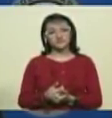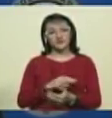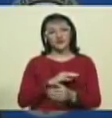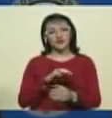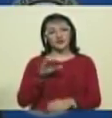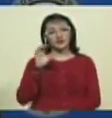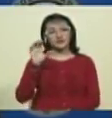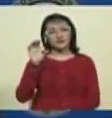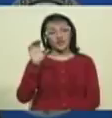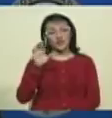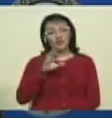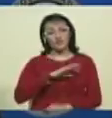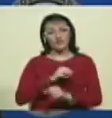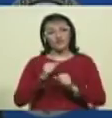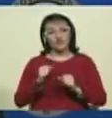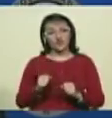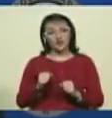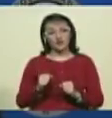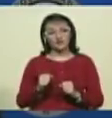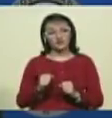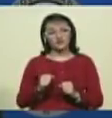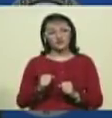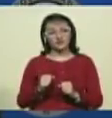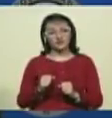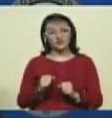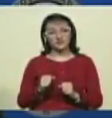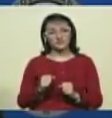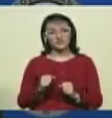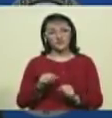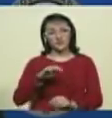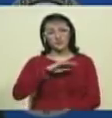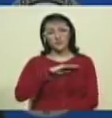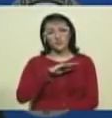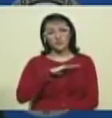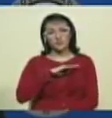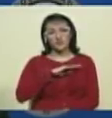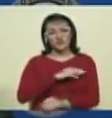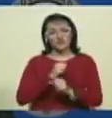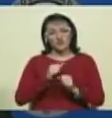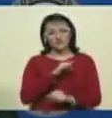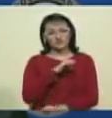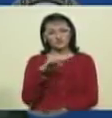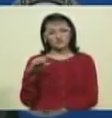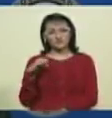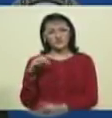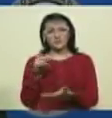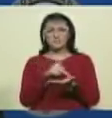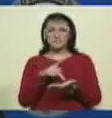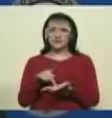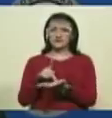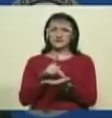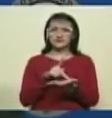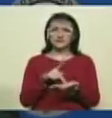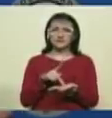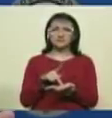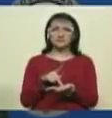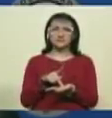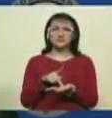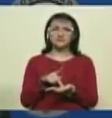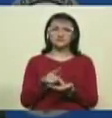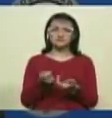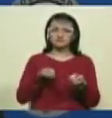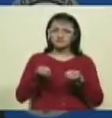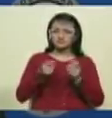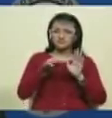fuerte, la de una economía social fuerte, la de una propiedad y unas fuerzas privadas que participen, pero bajo las